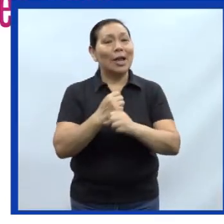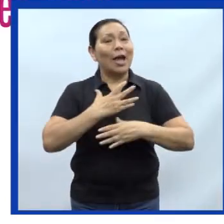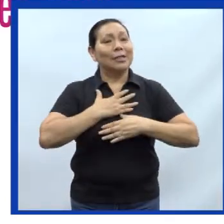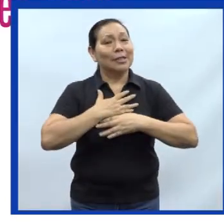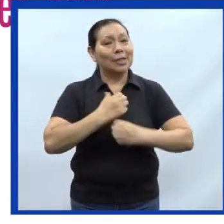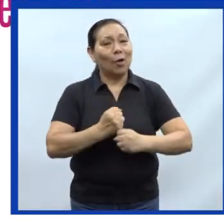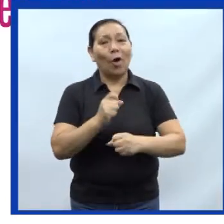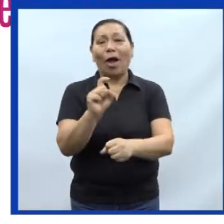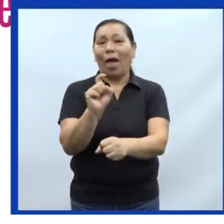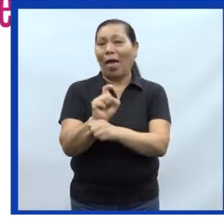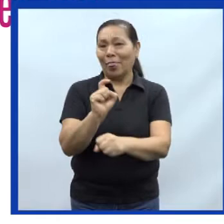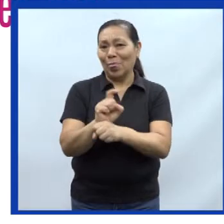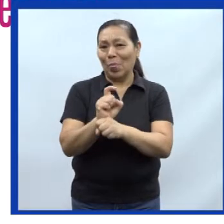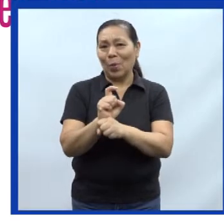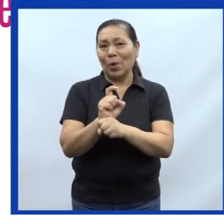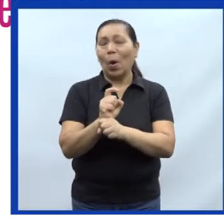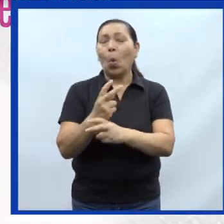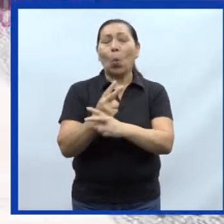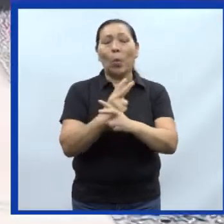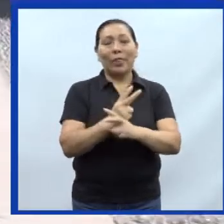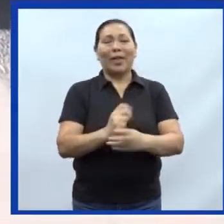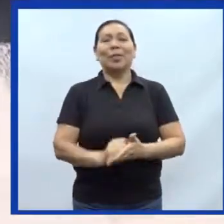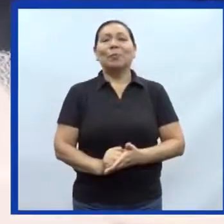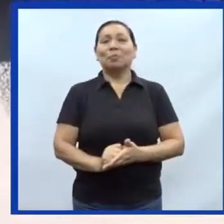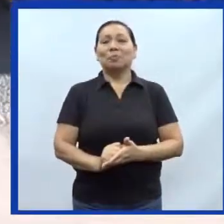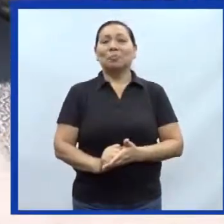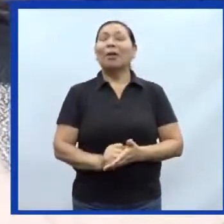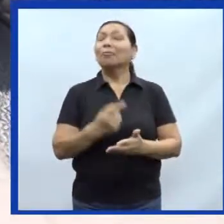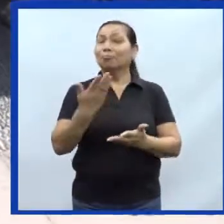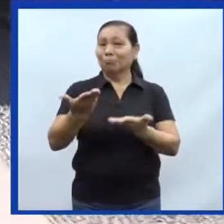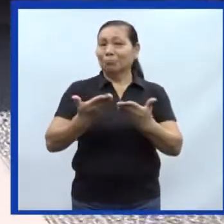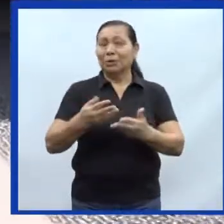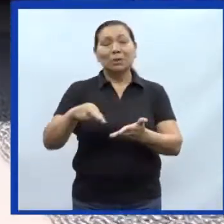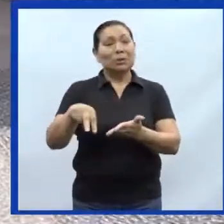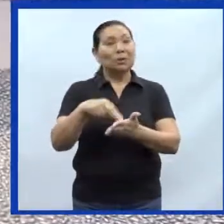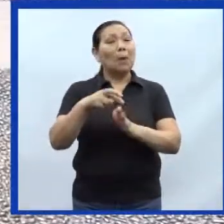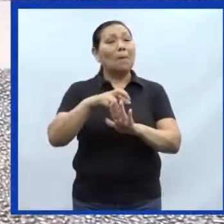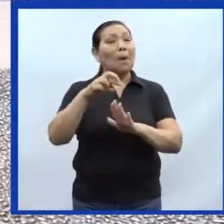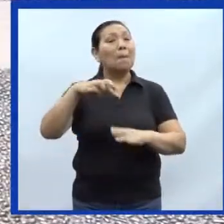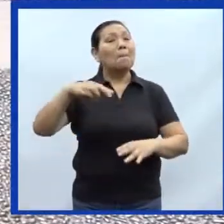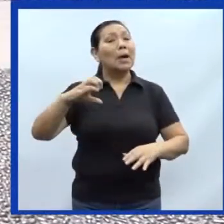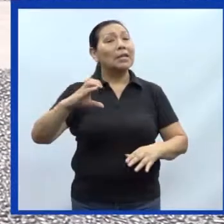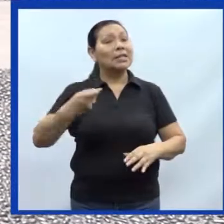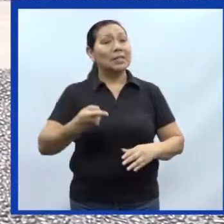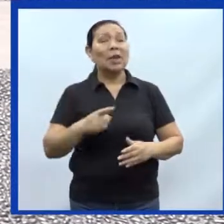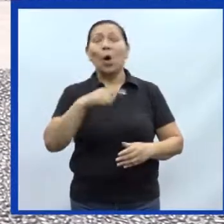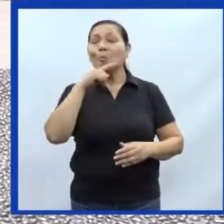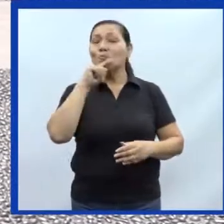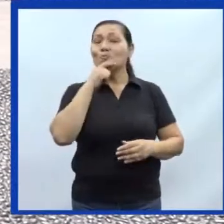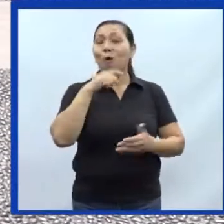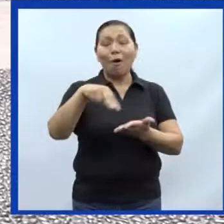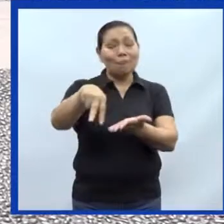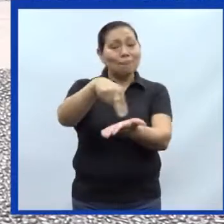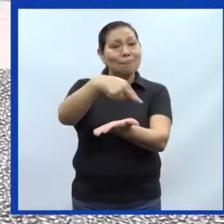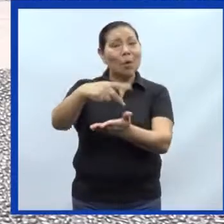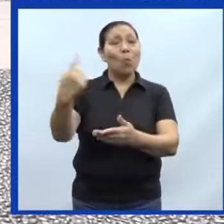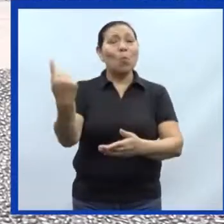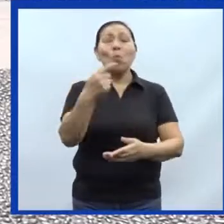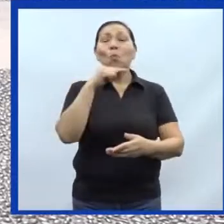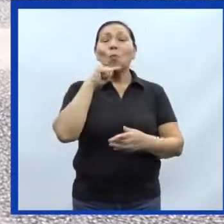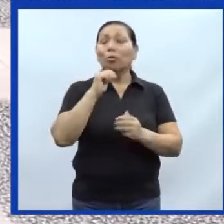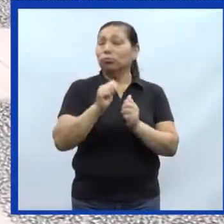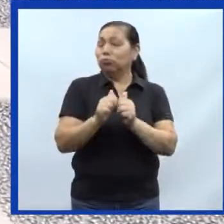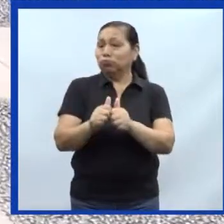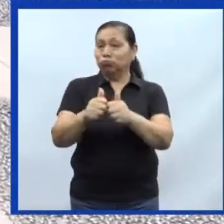salud, la educación y la seguridad. La cuota artística la puso el proyecto Machitas Mujer Caporal, primer grupo femenino que